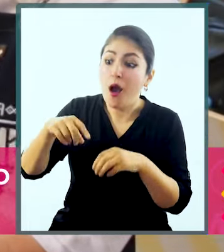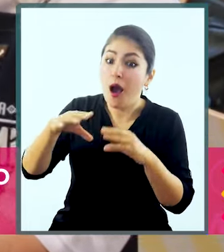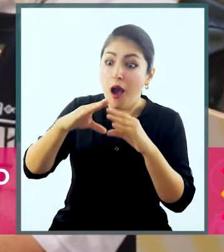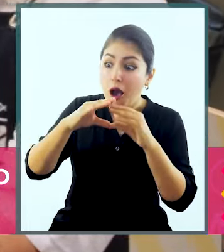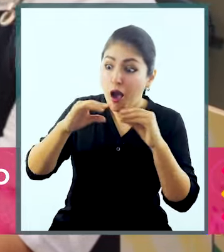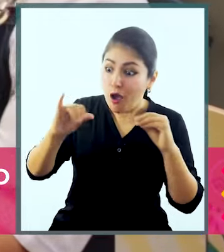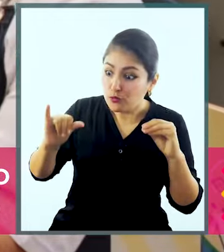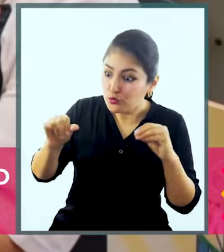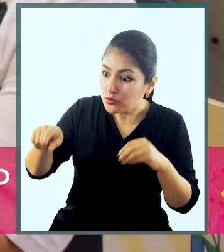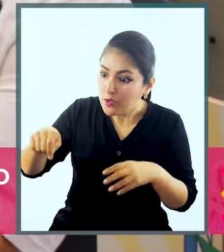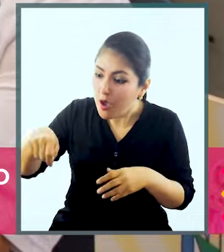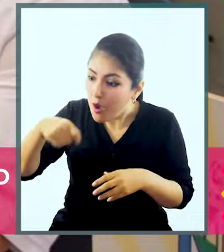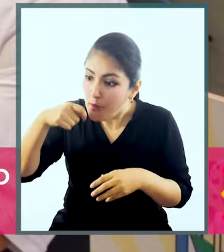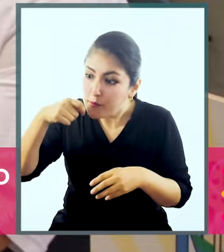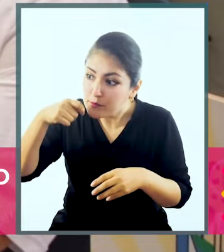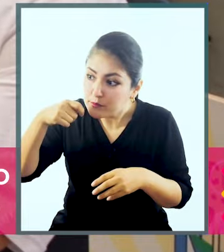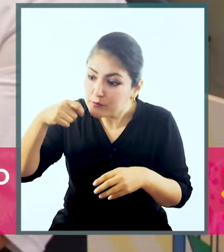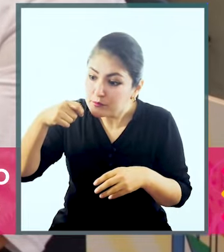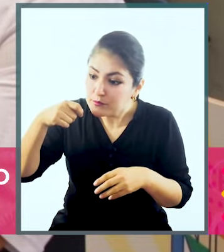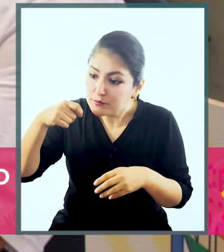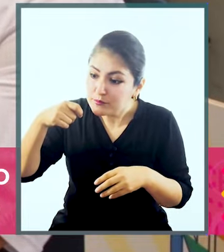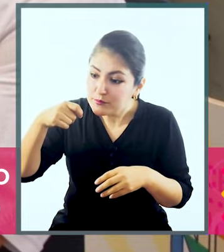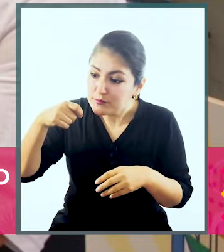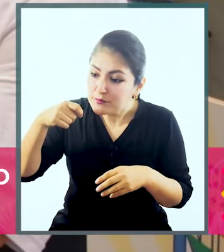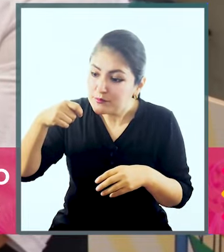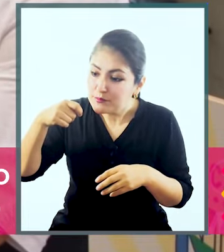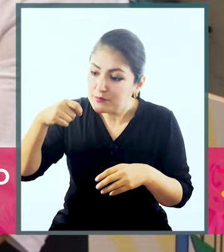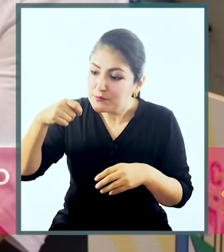Yuquita también tiene.